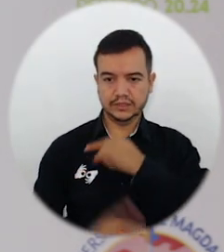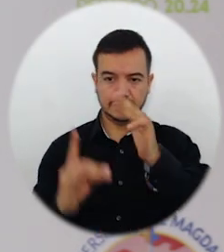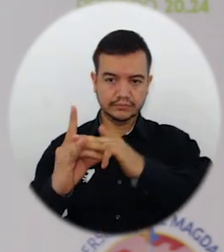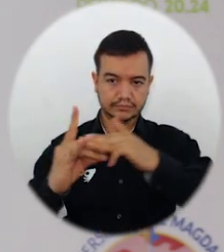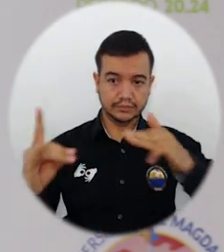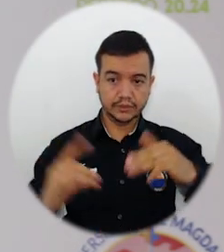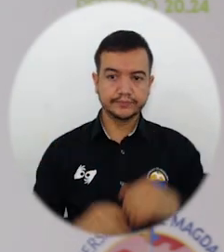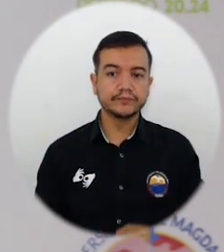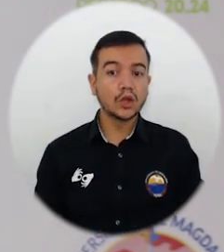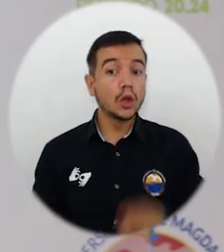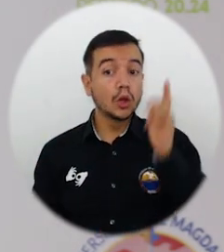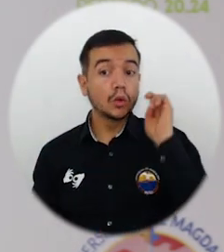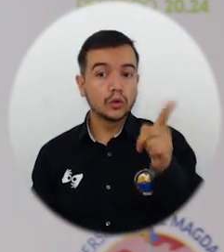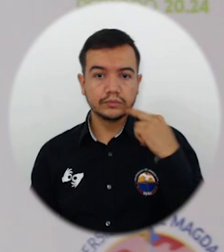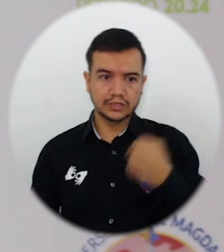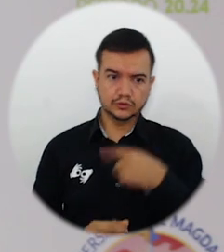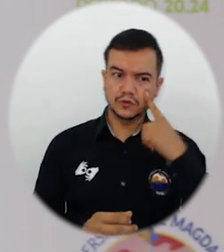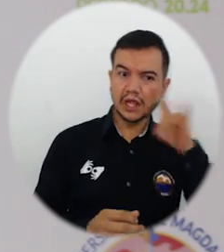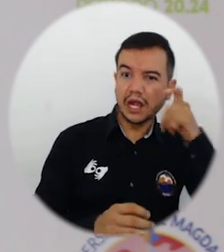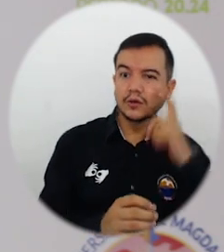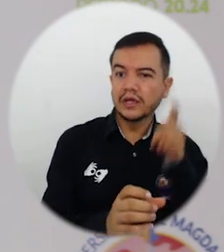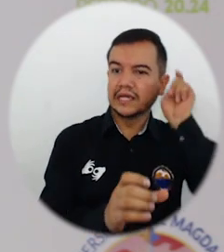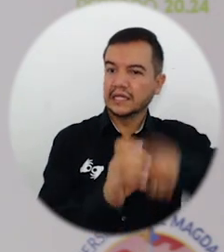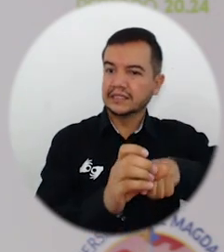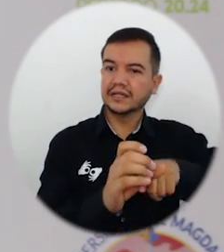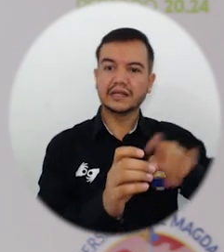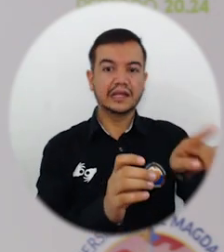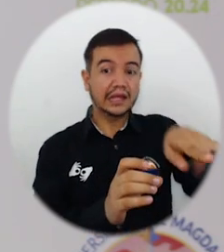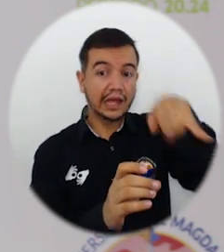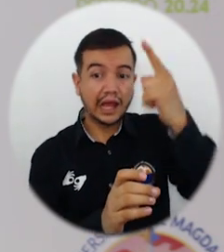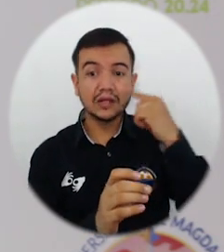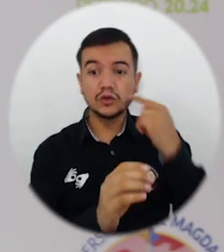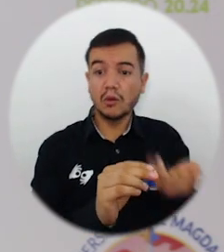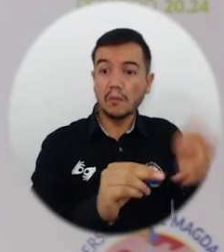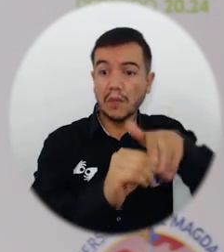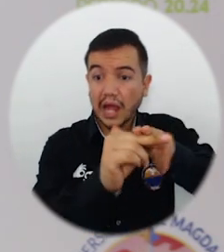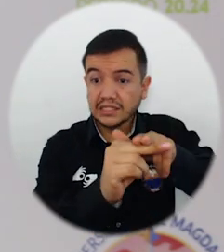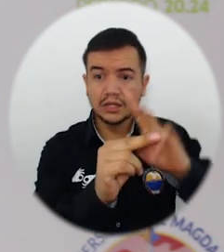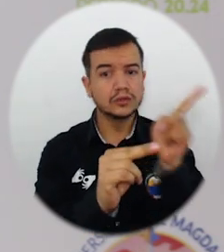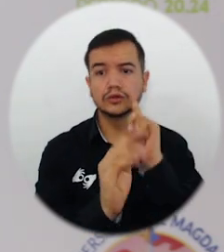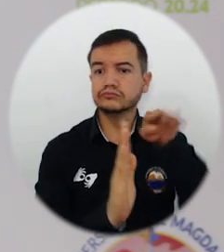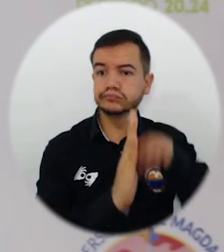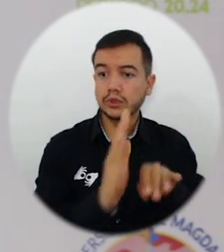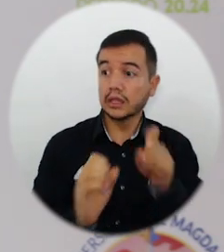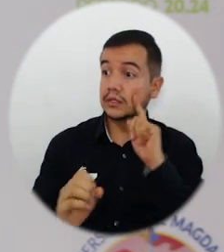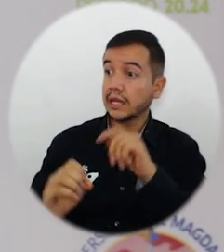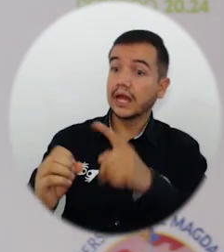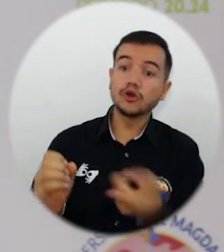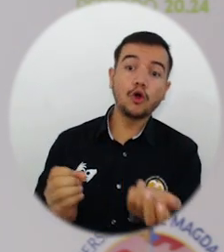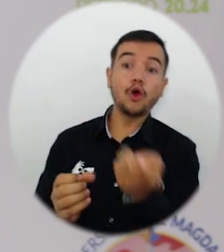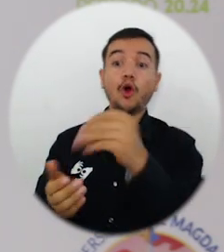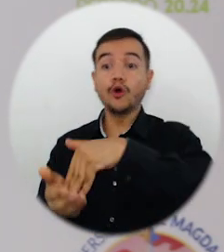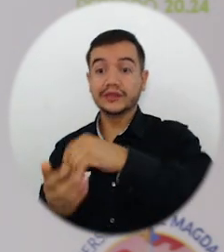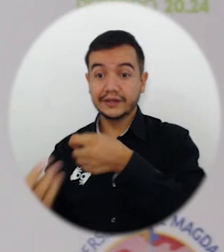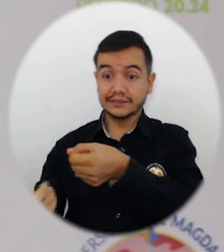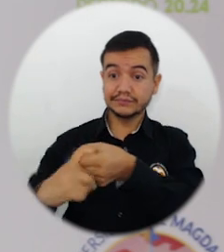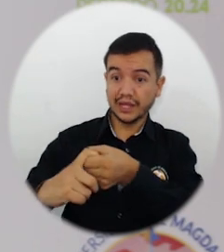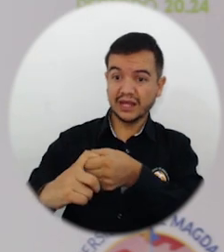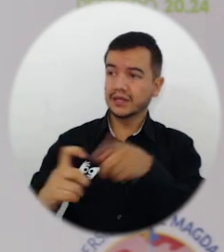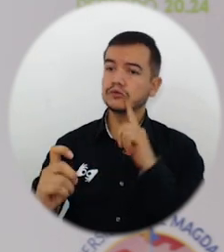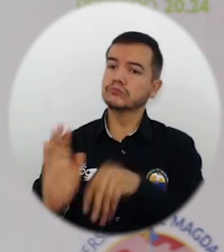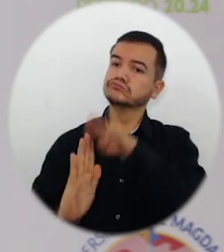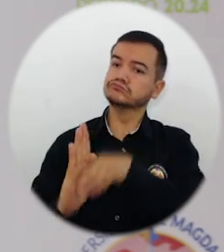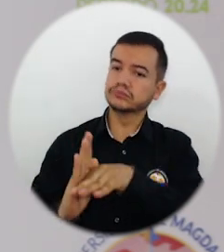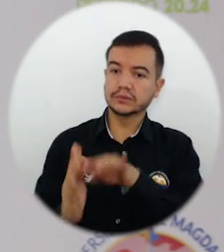Amén de la condonación de intereses para estudiantes de pregrado, de la exoneración de los costos de readmisión, de